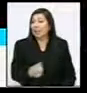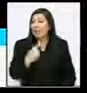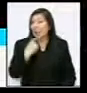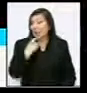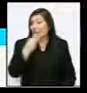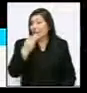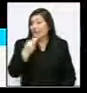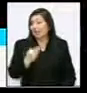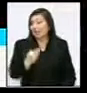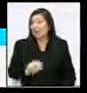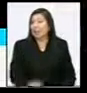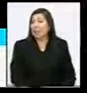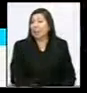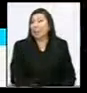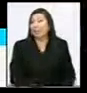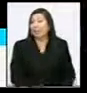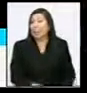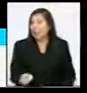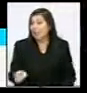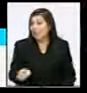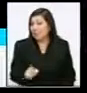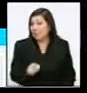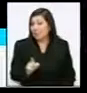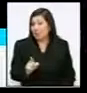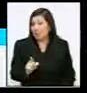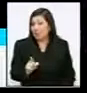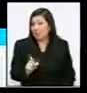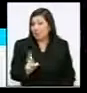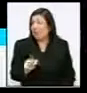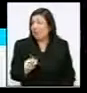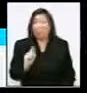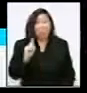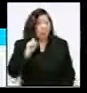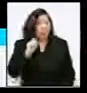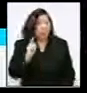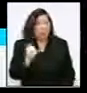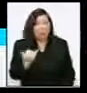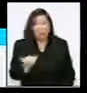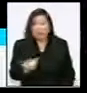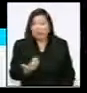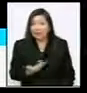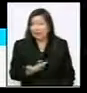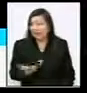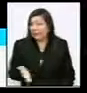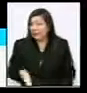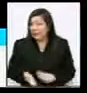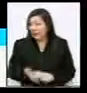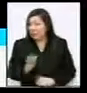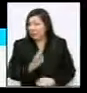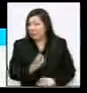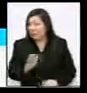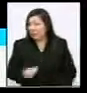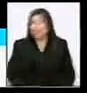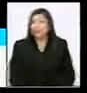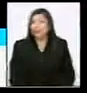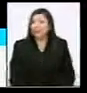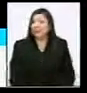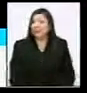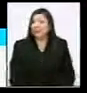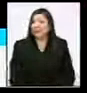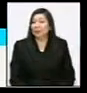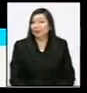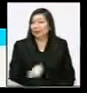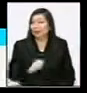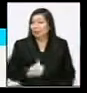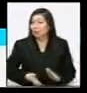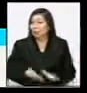verdad. Si ustedes, congresistas, no hacen caso de ello, se van ustedes. Yo no me